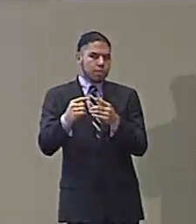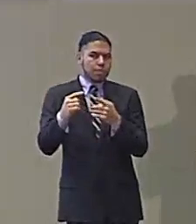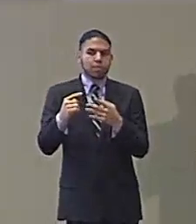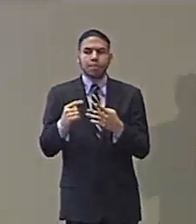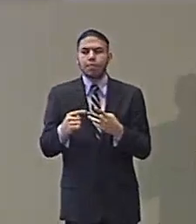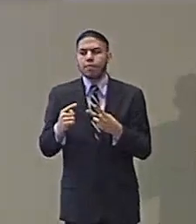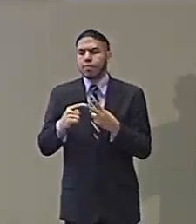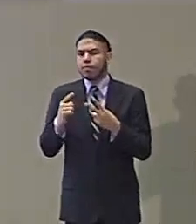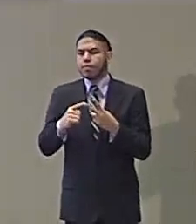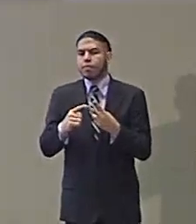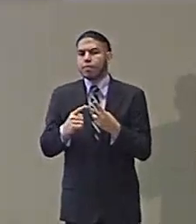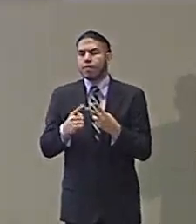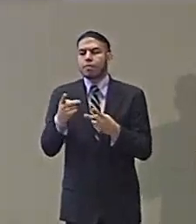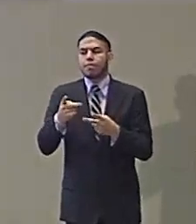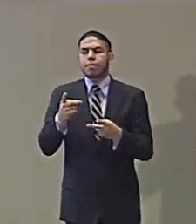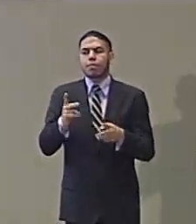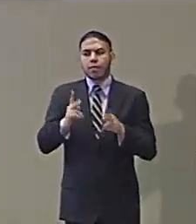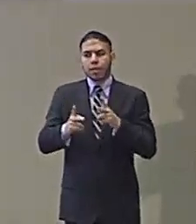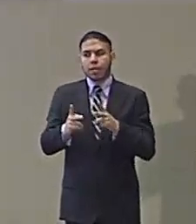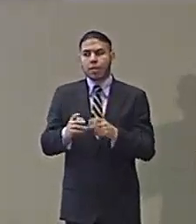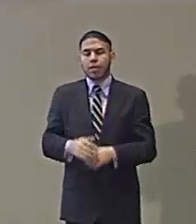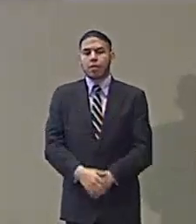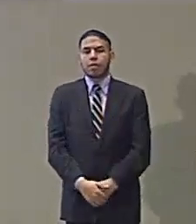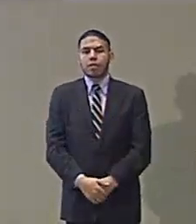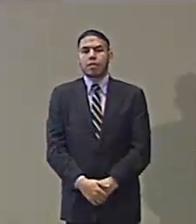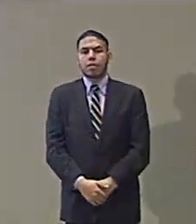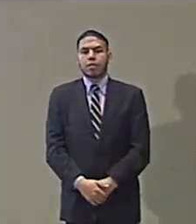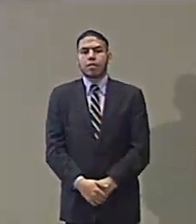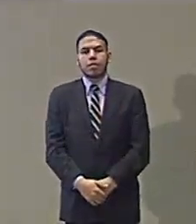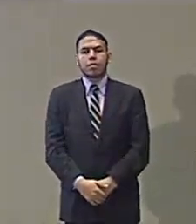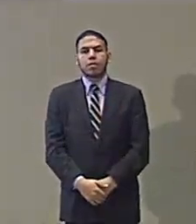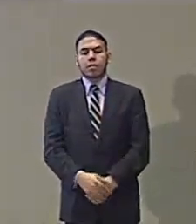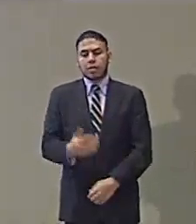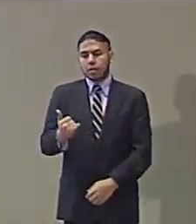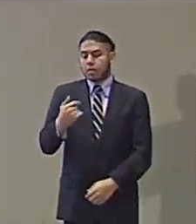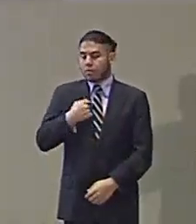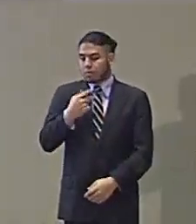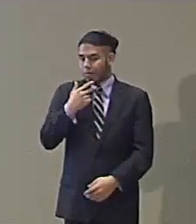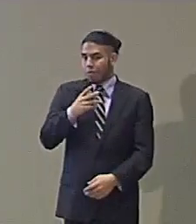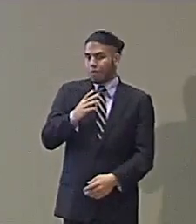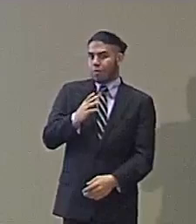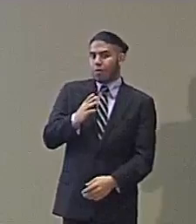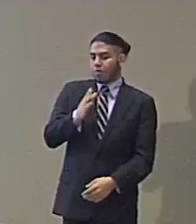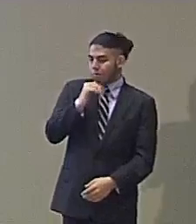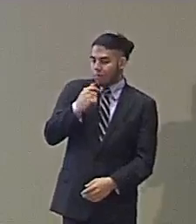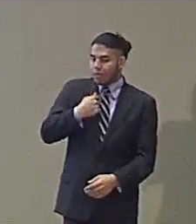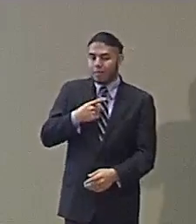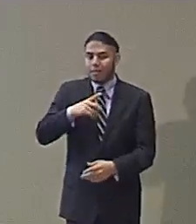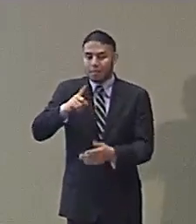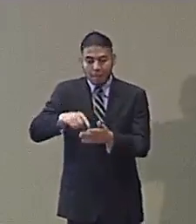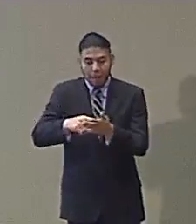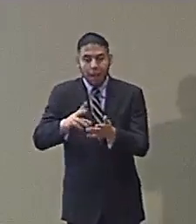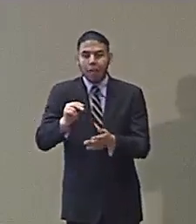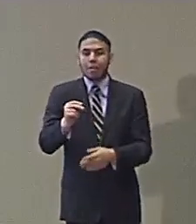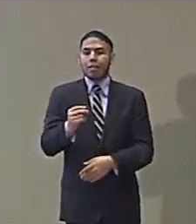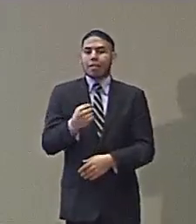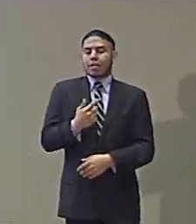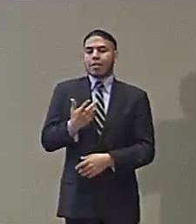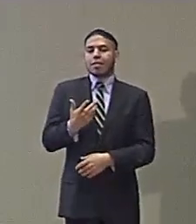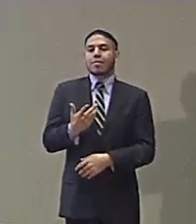que ha sido verdaderamente disruptivo y no lo podemos negar ya debemos acoger también es el cambio tecnológico